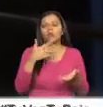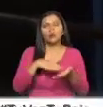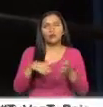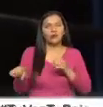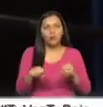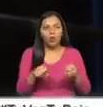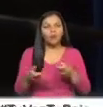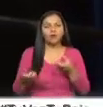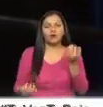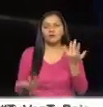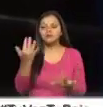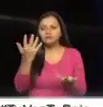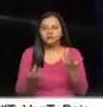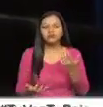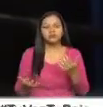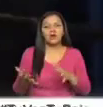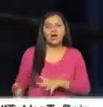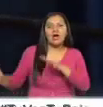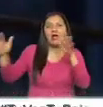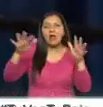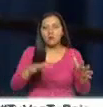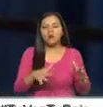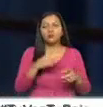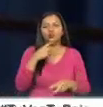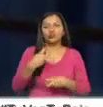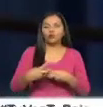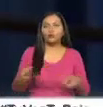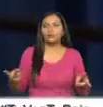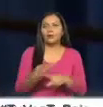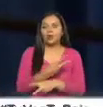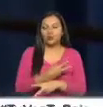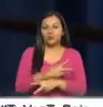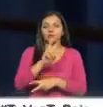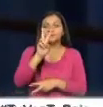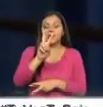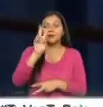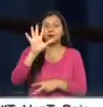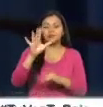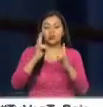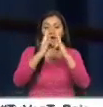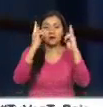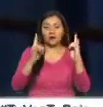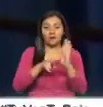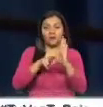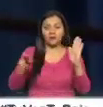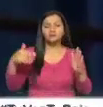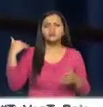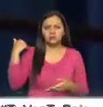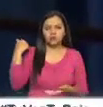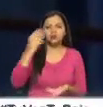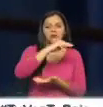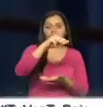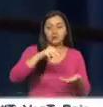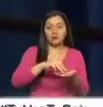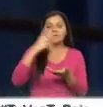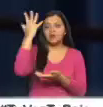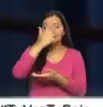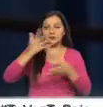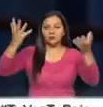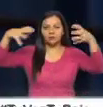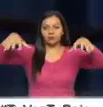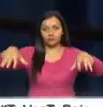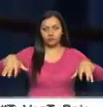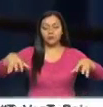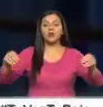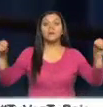desastres naturales, esta dura realidad se agudiza. Existen 25 albergues que todavía funcionan en las provincias de Manabí y Esmeraldas, y